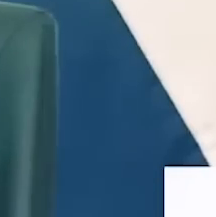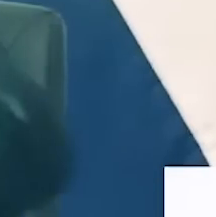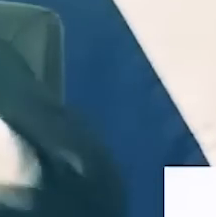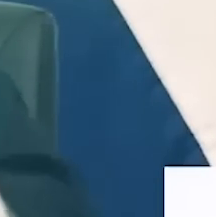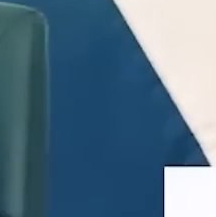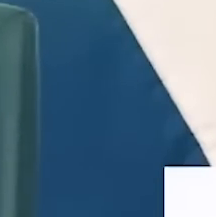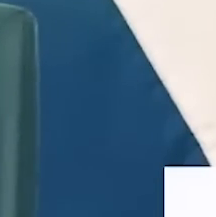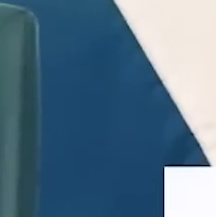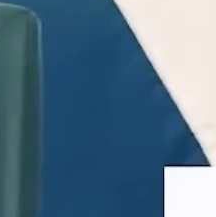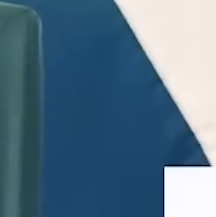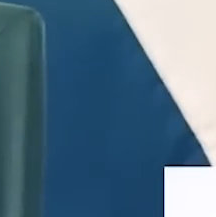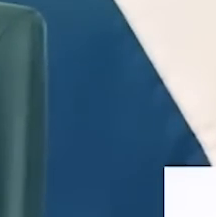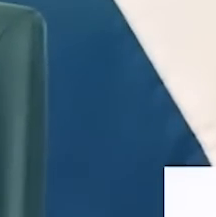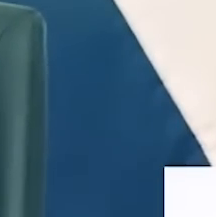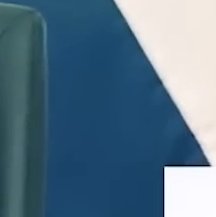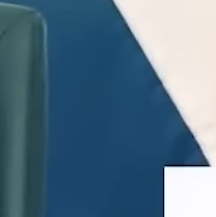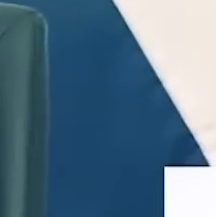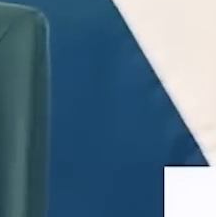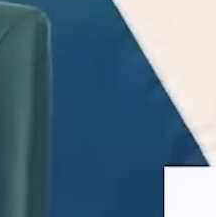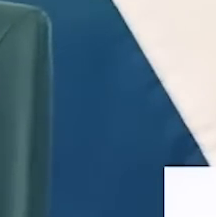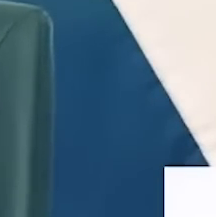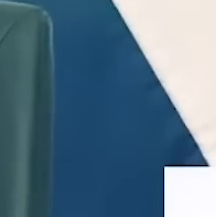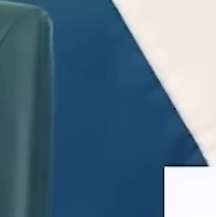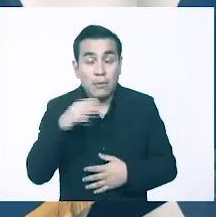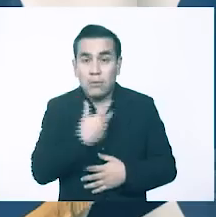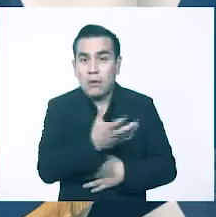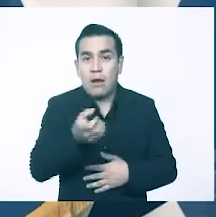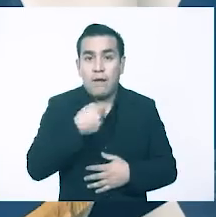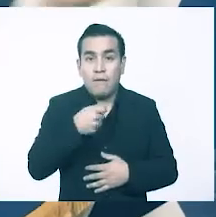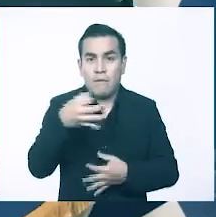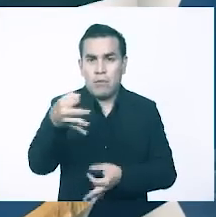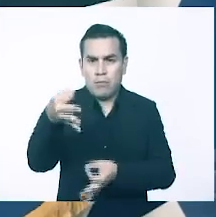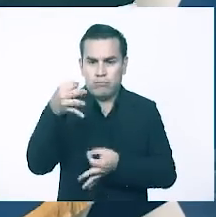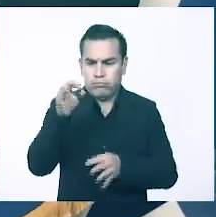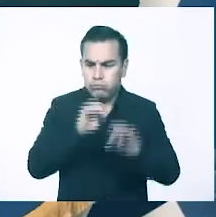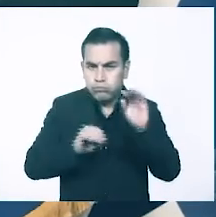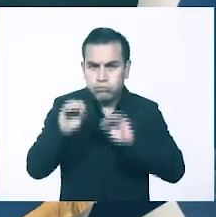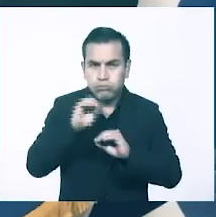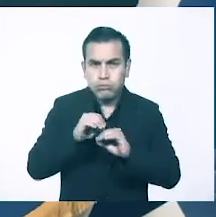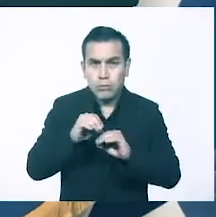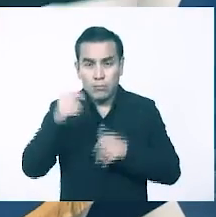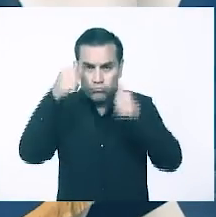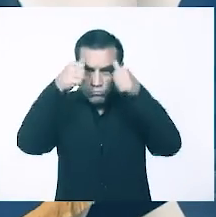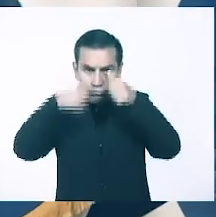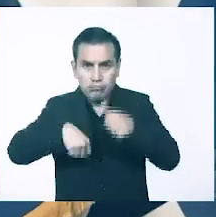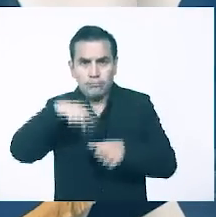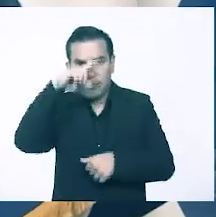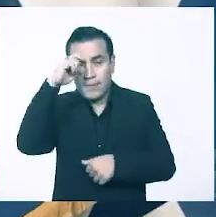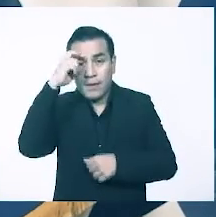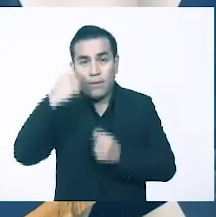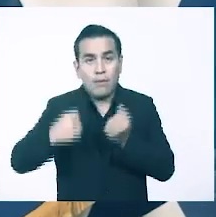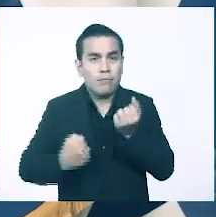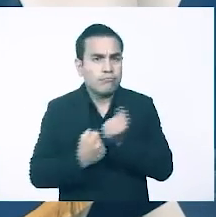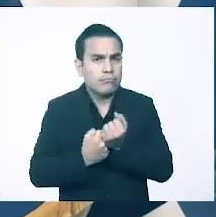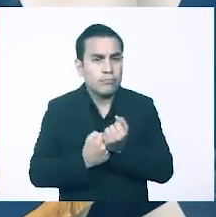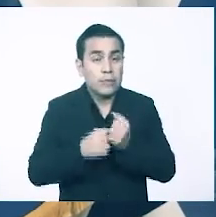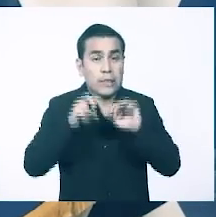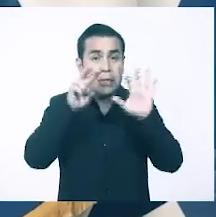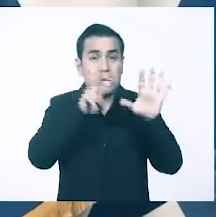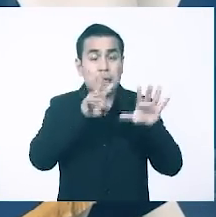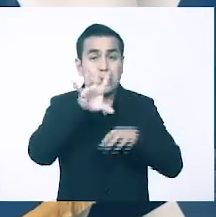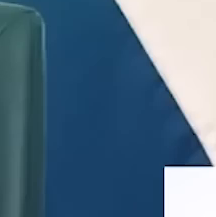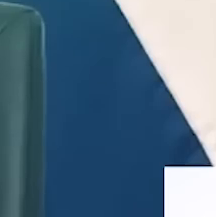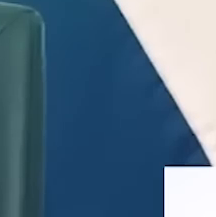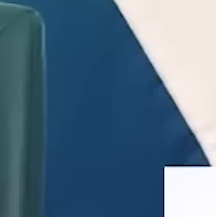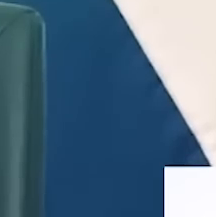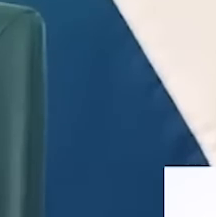a su pueblo, que, como dicen los reportes que sacan, tuviéramos 90% de aprobación, sacáramos 75% de los